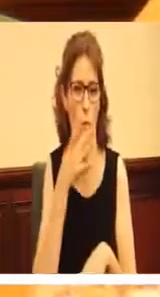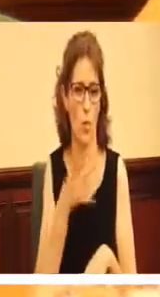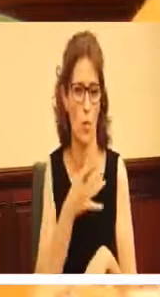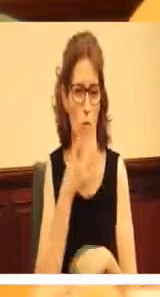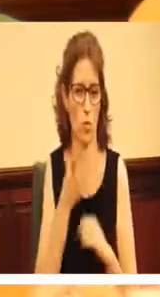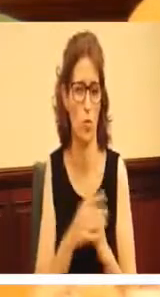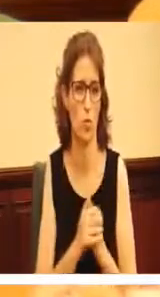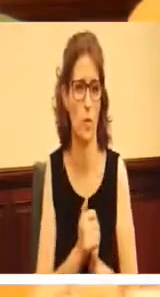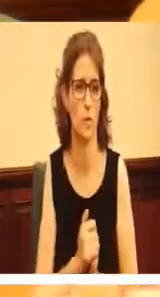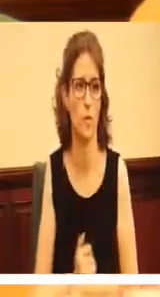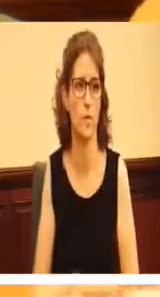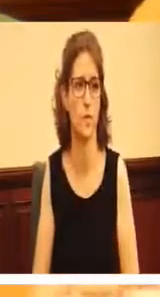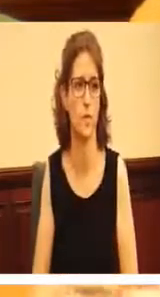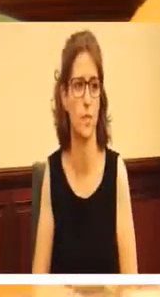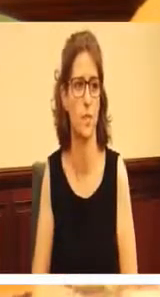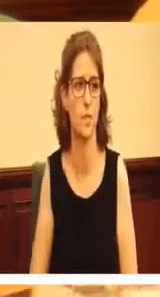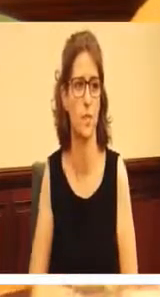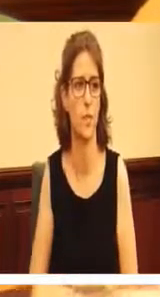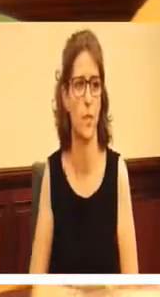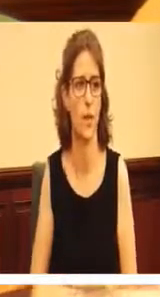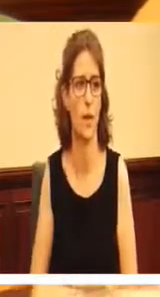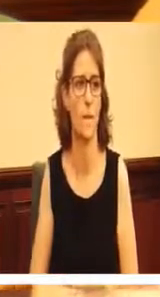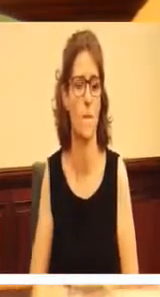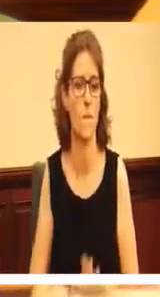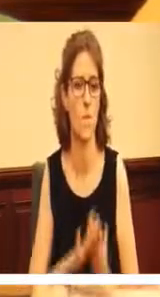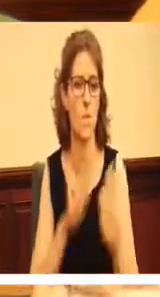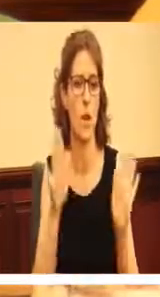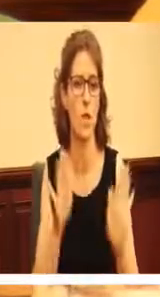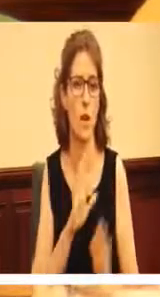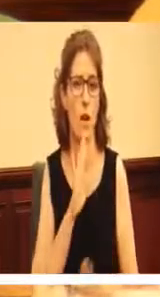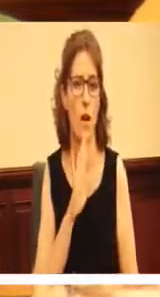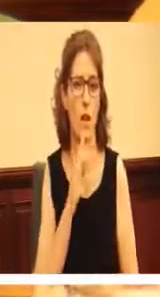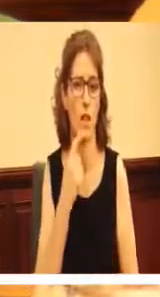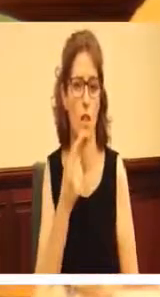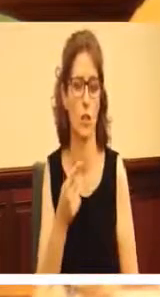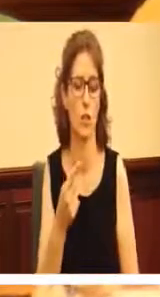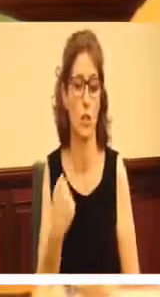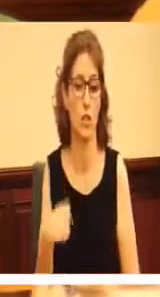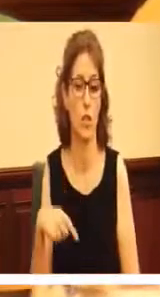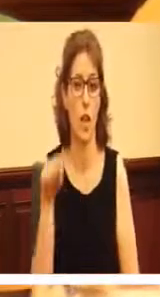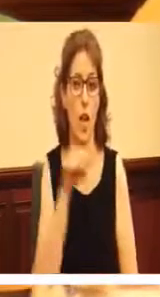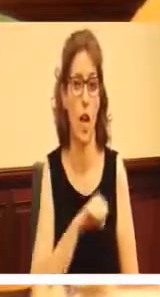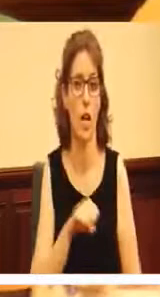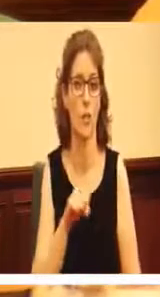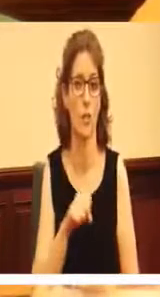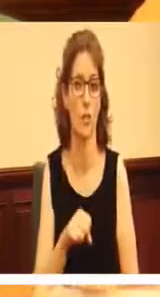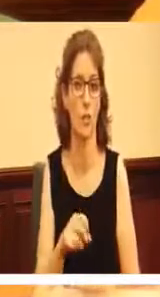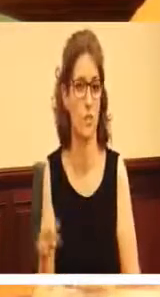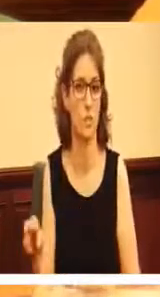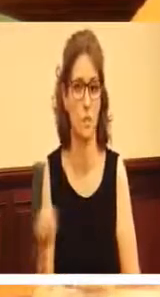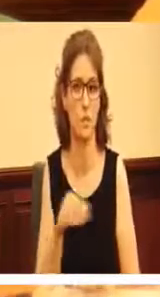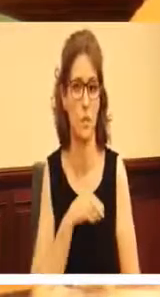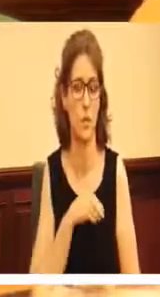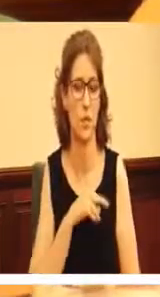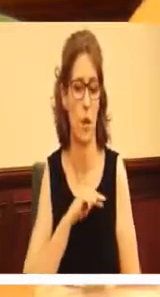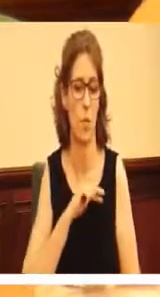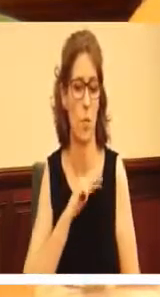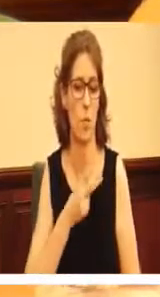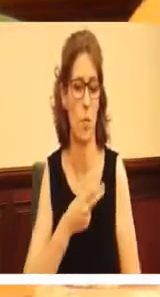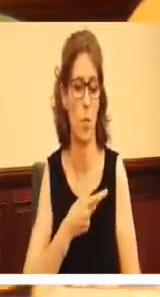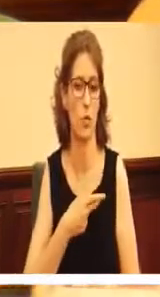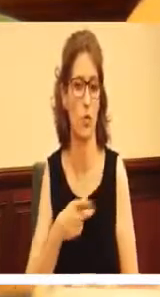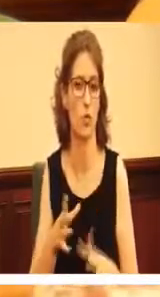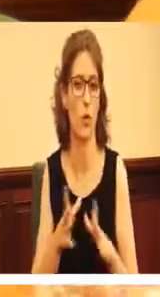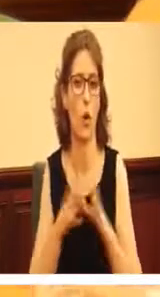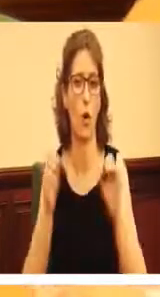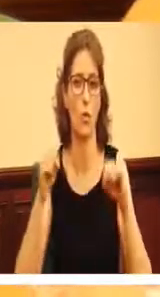bochornosas. Para acabar ya, como les decía, este año, lamentablemente, Vox ha roto el